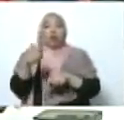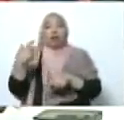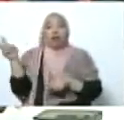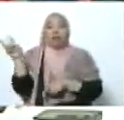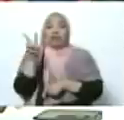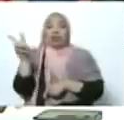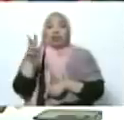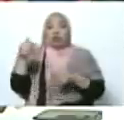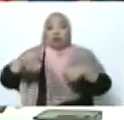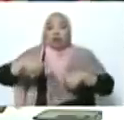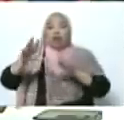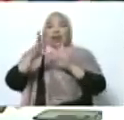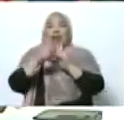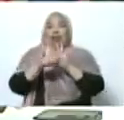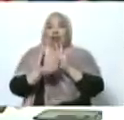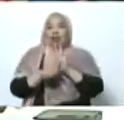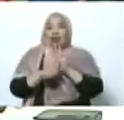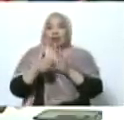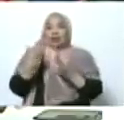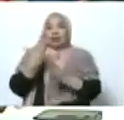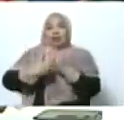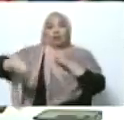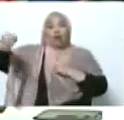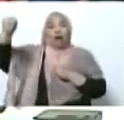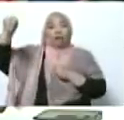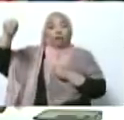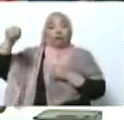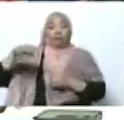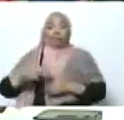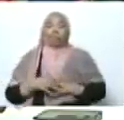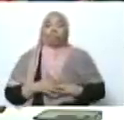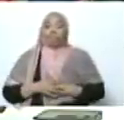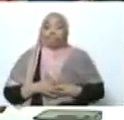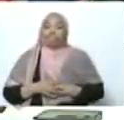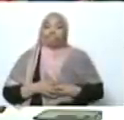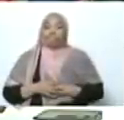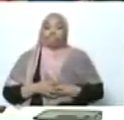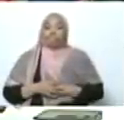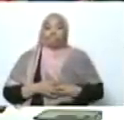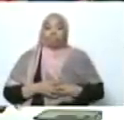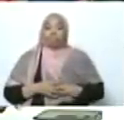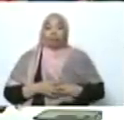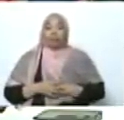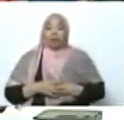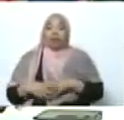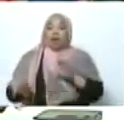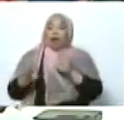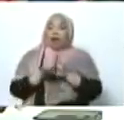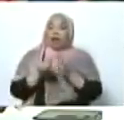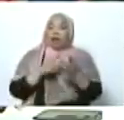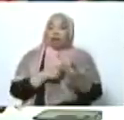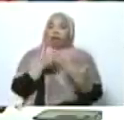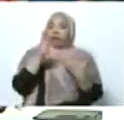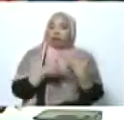pillo. Por pillo. Con respecto a la ley que vamos a